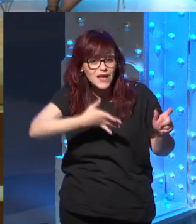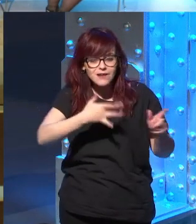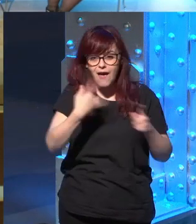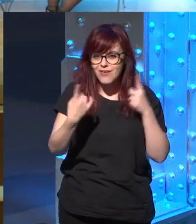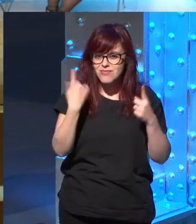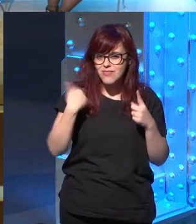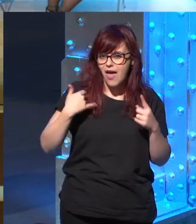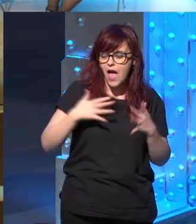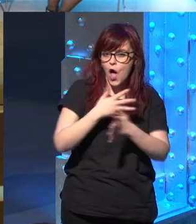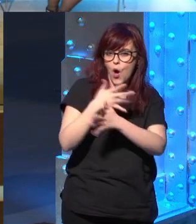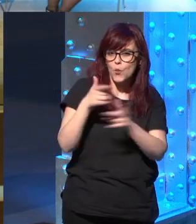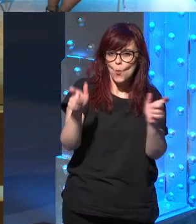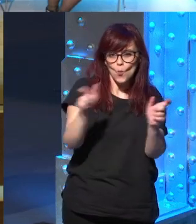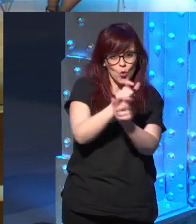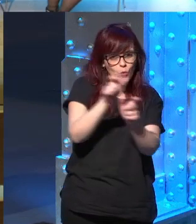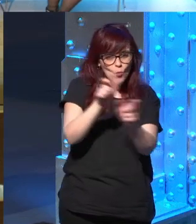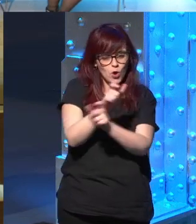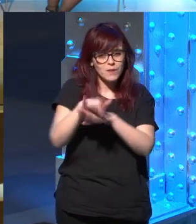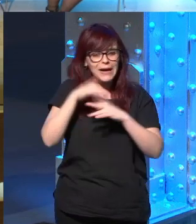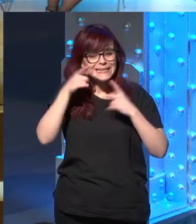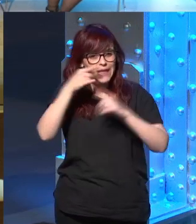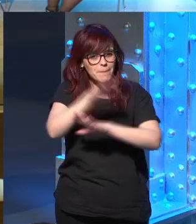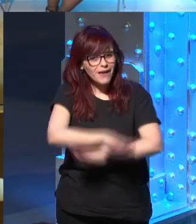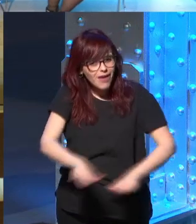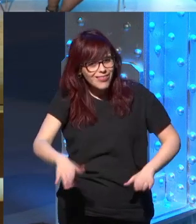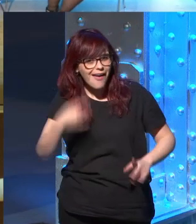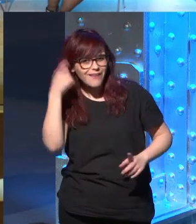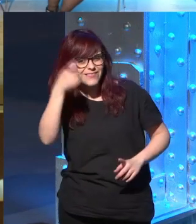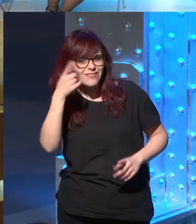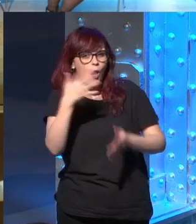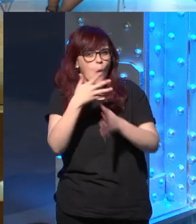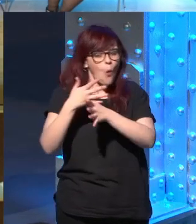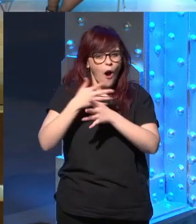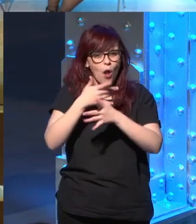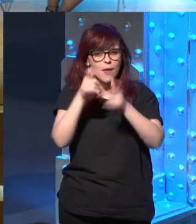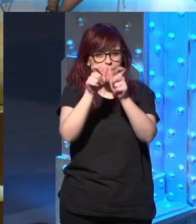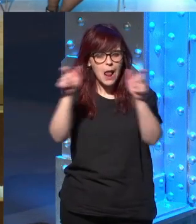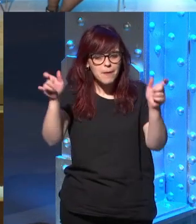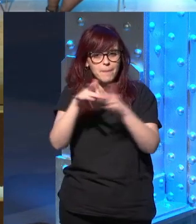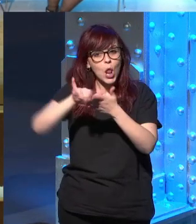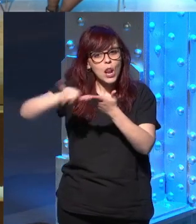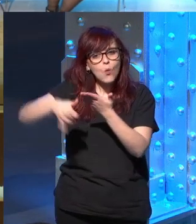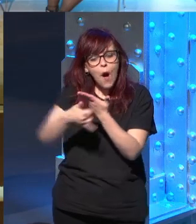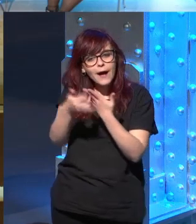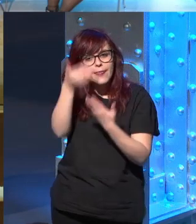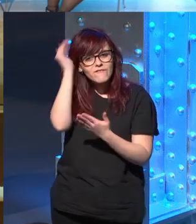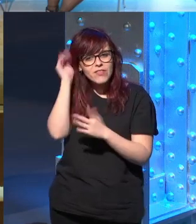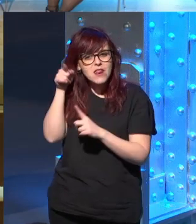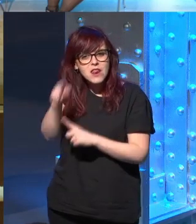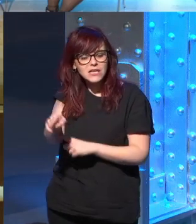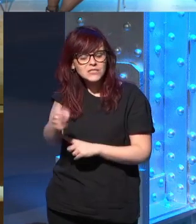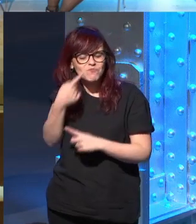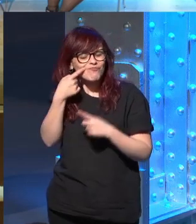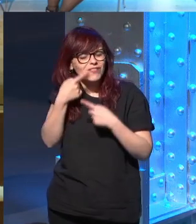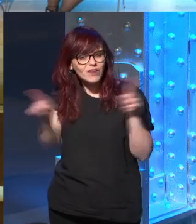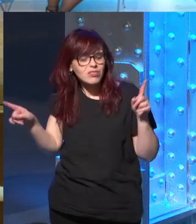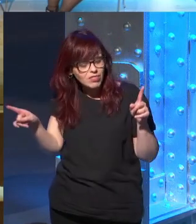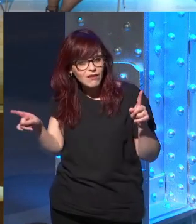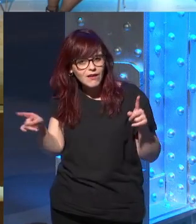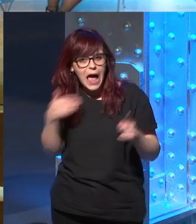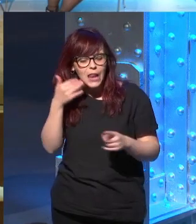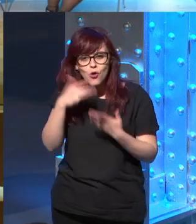jugado ya a combinar en aquellos textos de infancia, pero aquel lenguaje era diferente, era otra cosa,